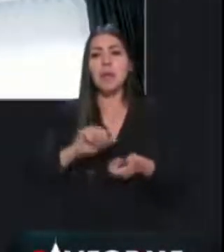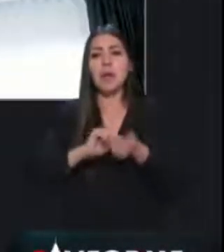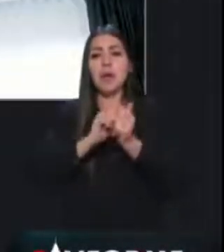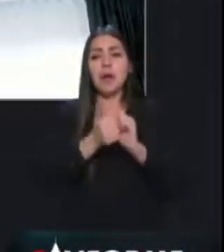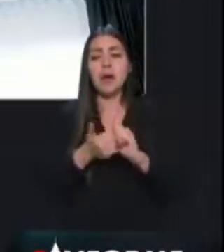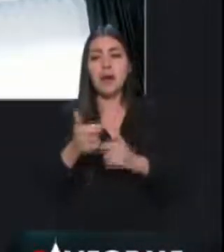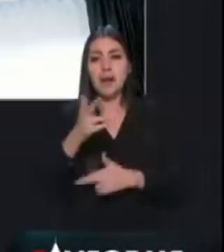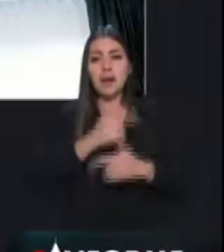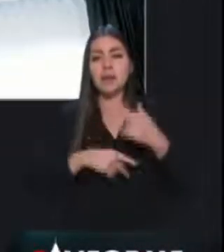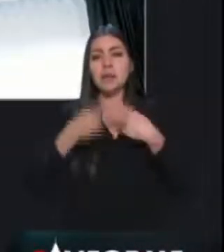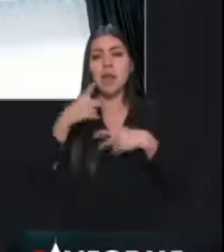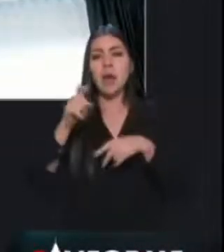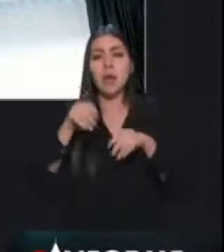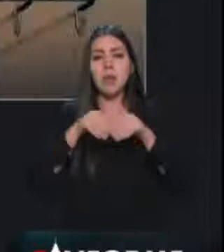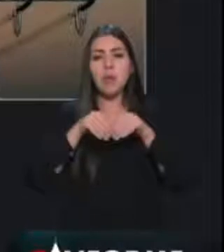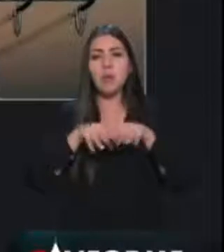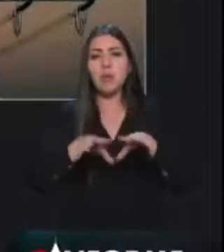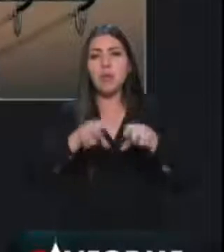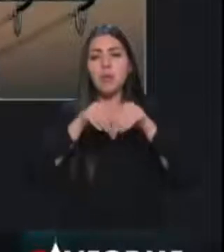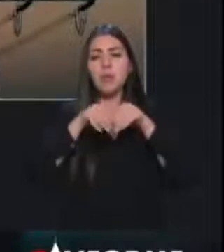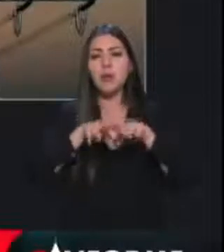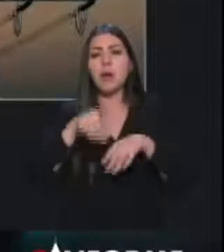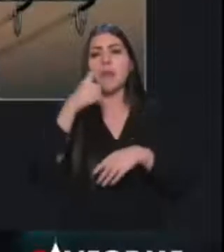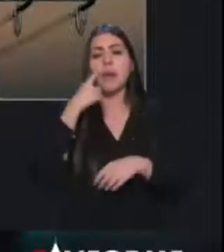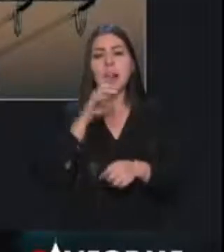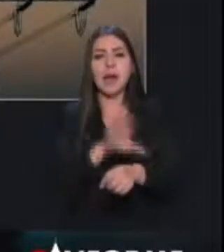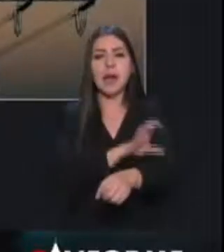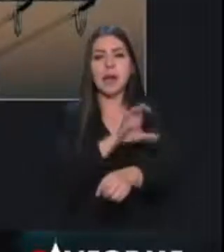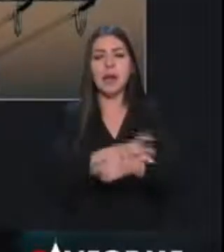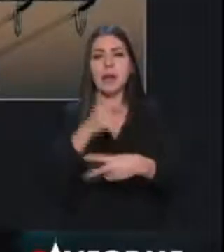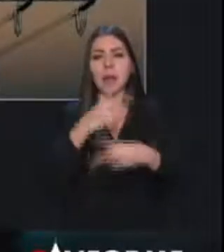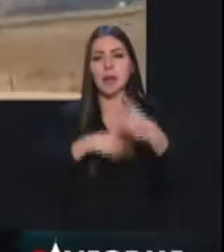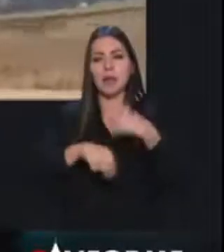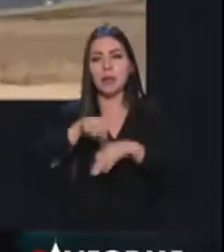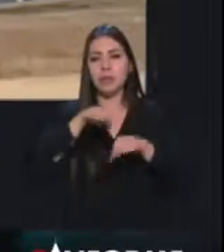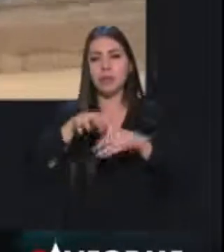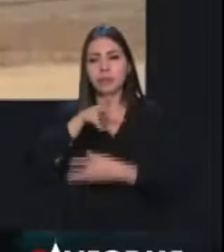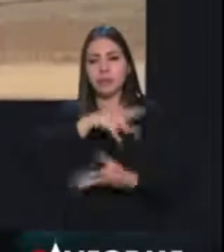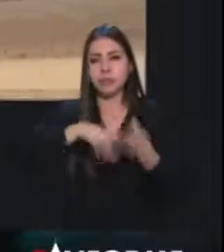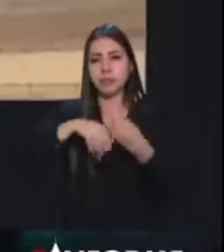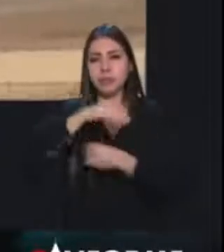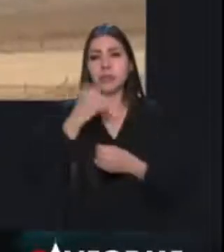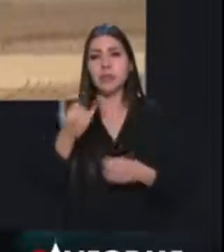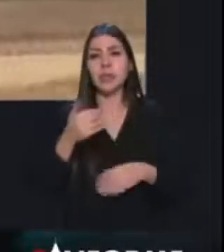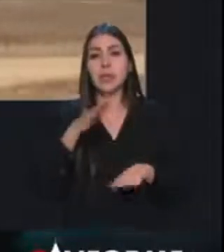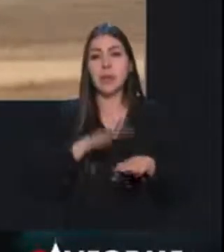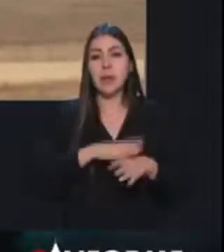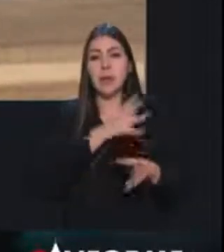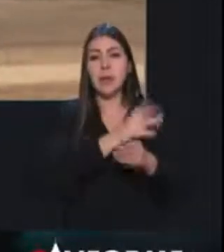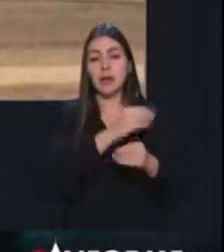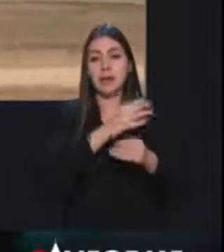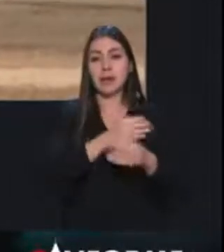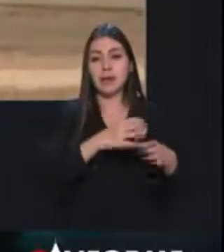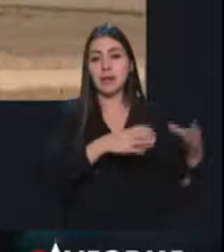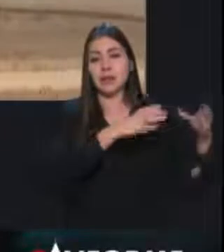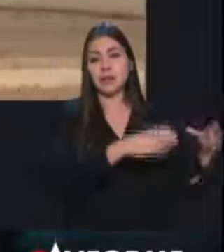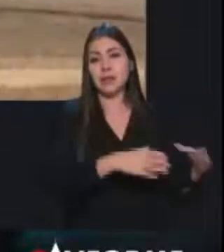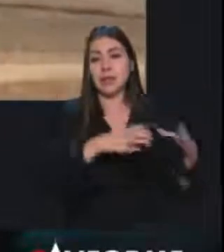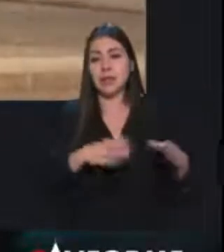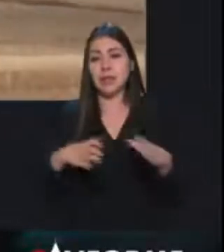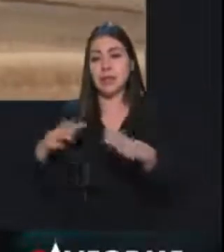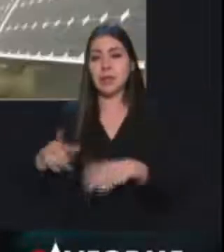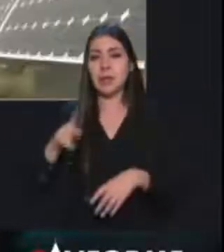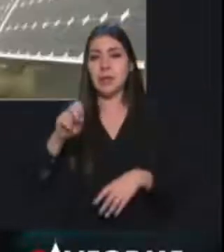pero la deja ir justo para producir esta energía. De alguna manera también generar más presas tiene una huella, un